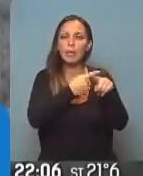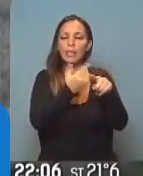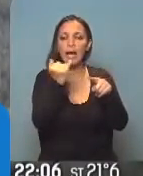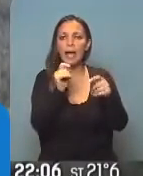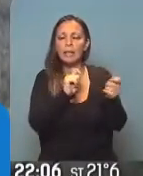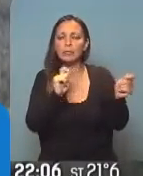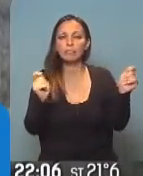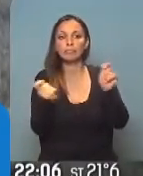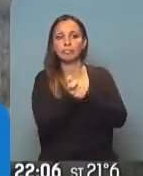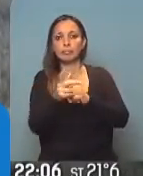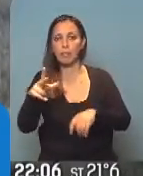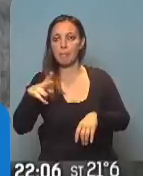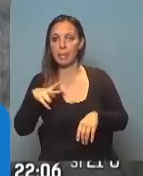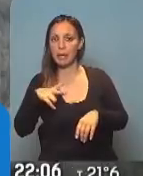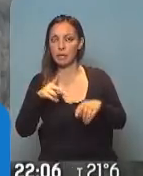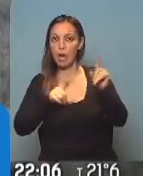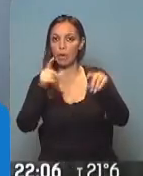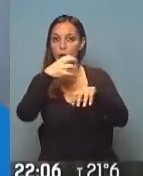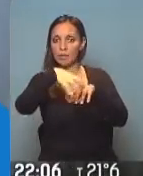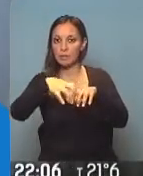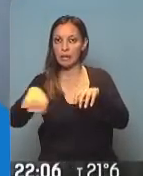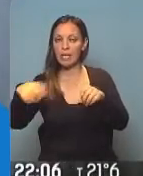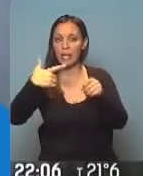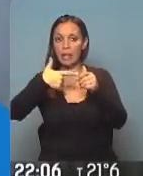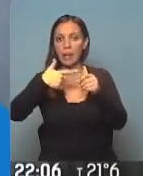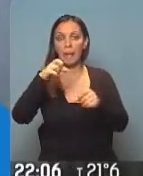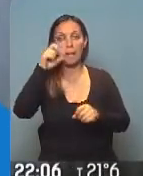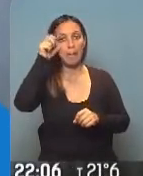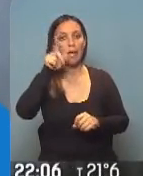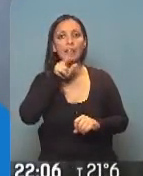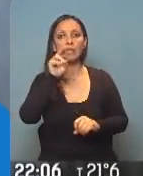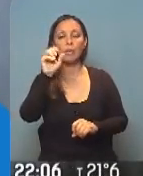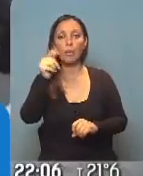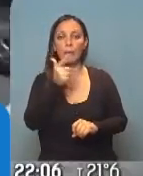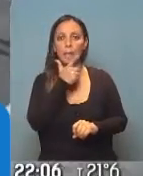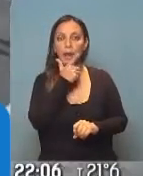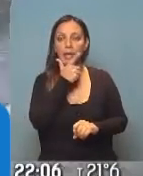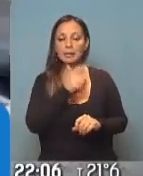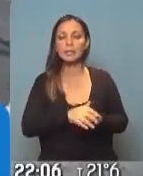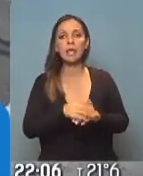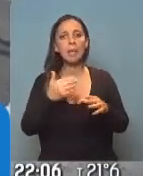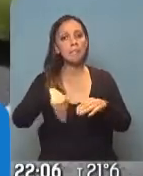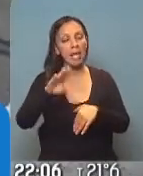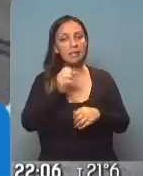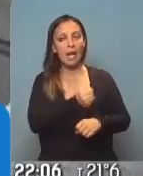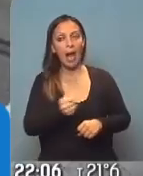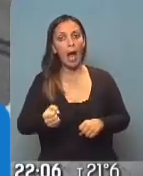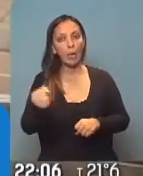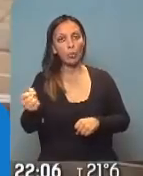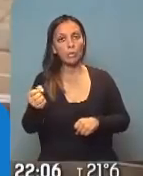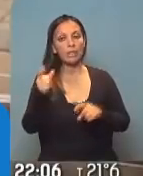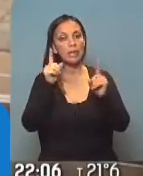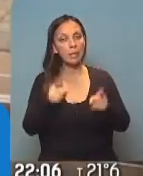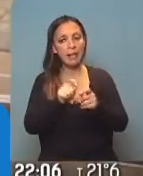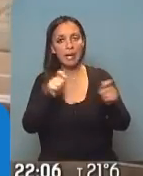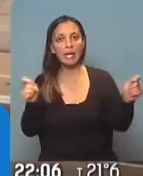que incluiría algunas áreas de Petrobras, descentralización y más ajustes fiscales, además de una reforma clave, la